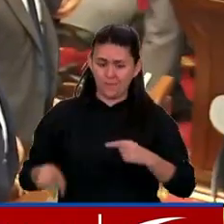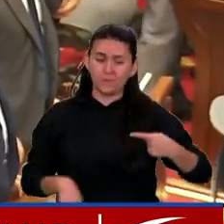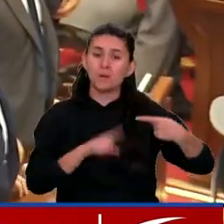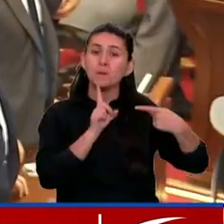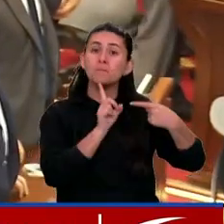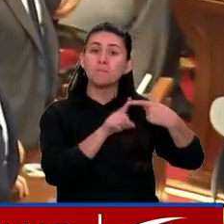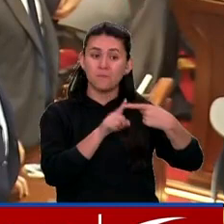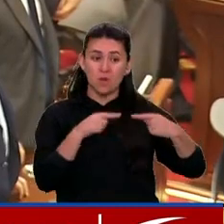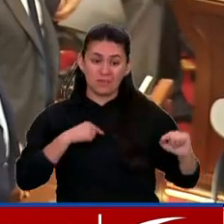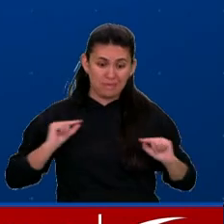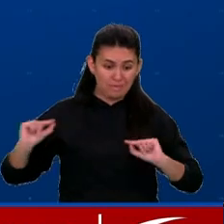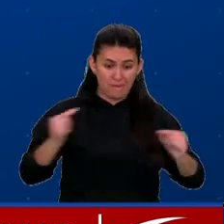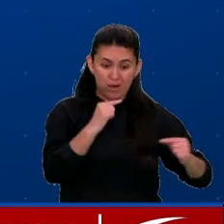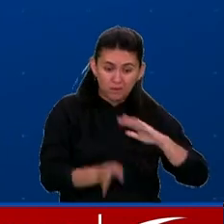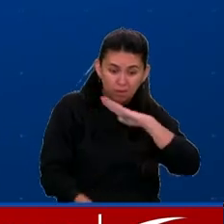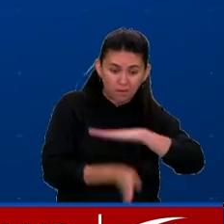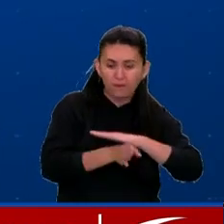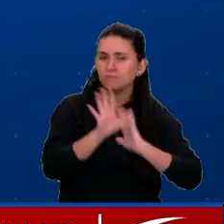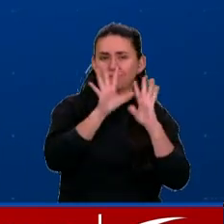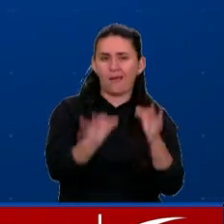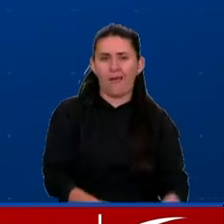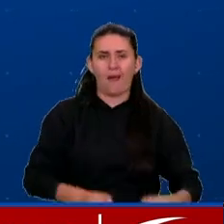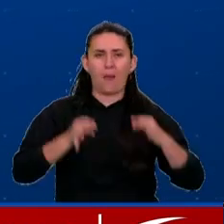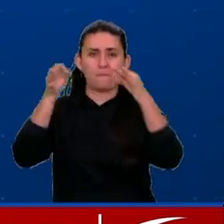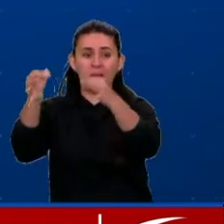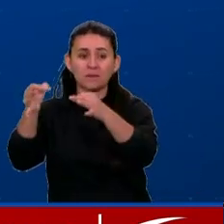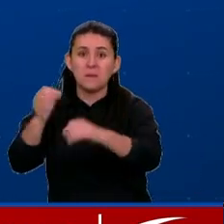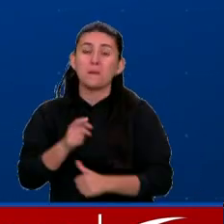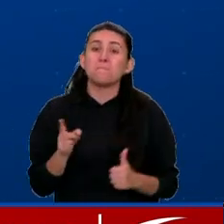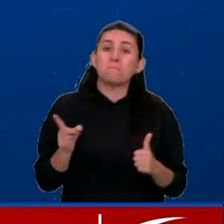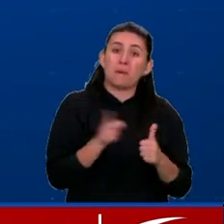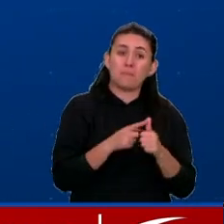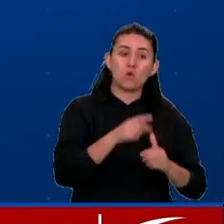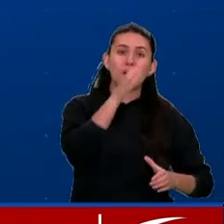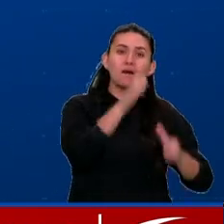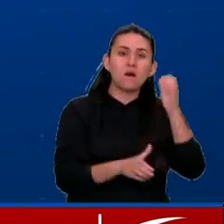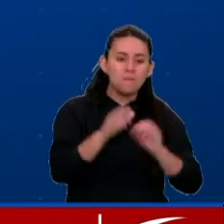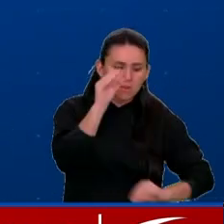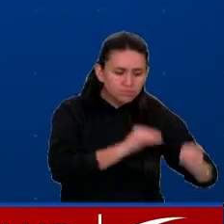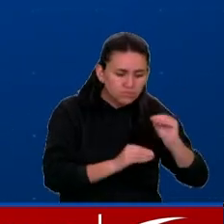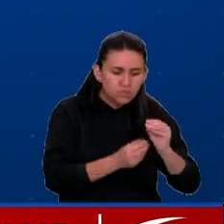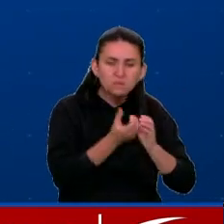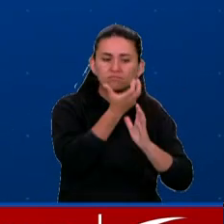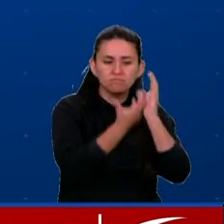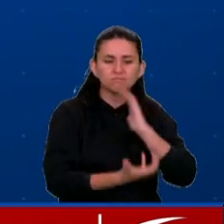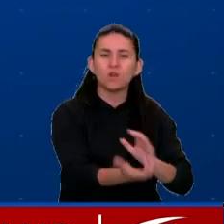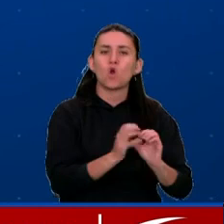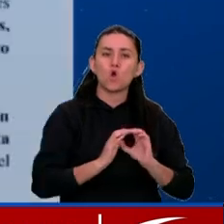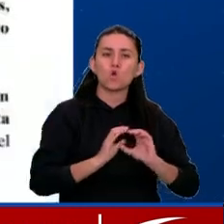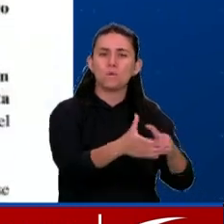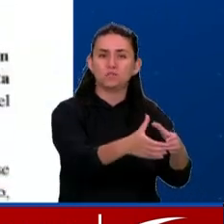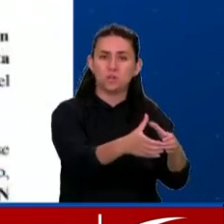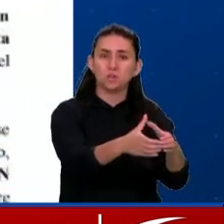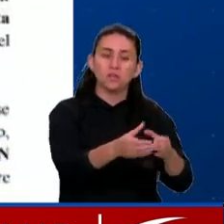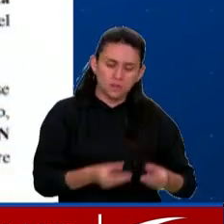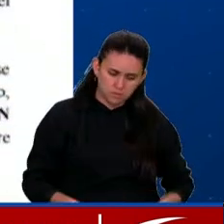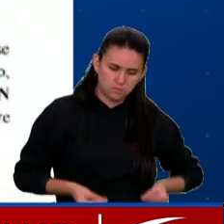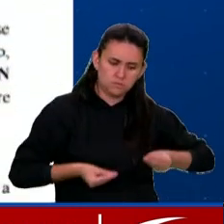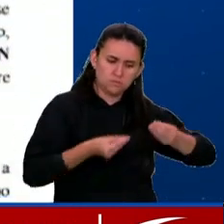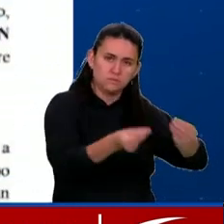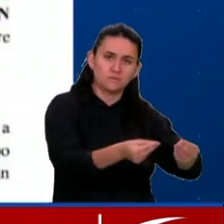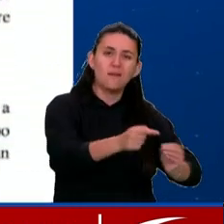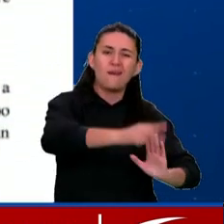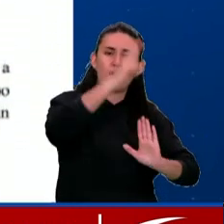aplaza el debate mientras la Cámara de Representantes crea esta subcomisión o comisión accidental para estudiar punto a